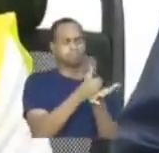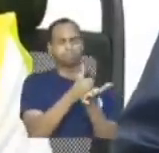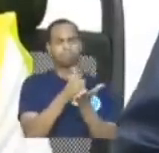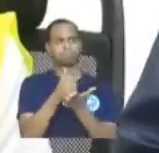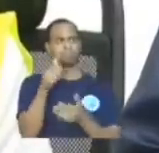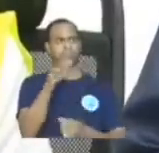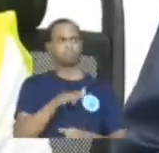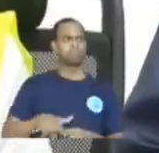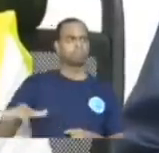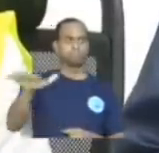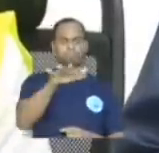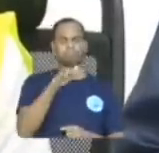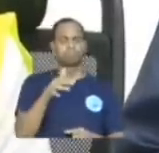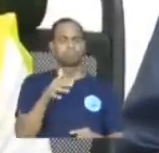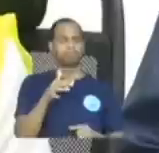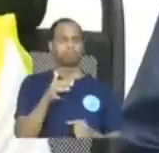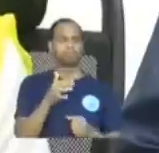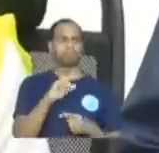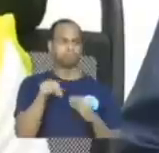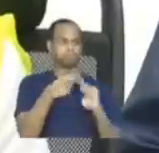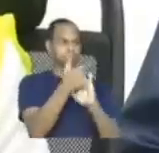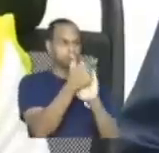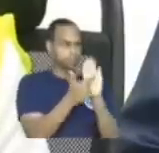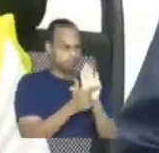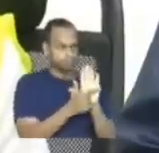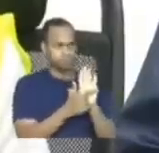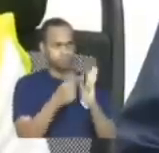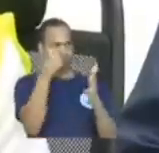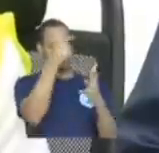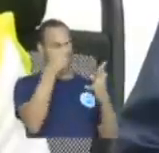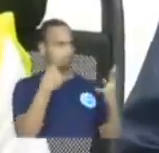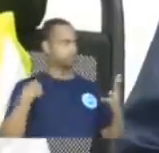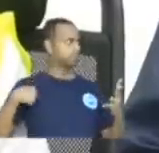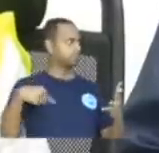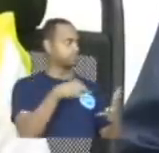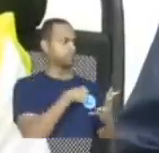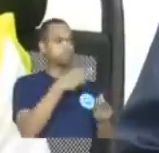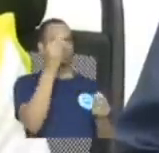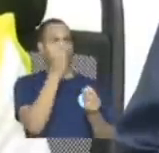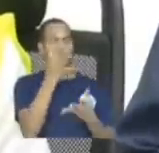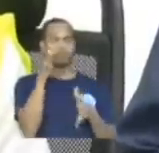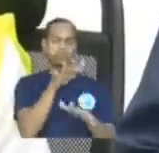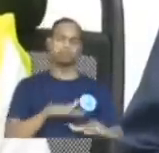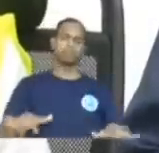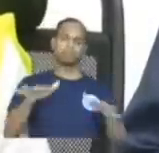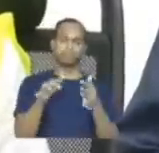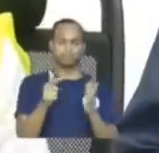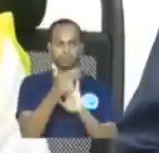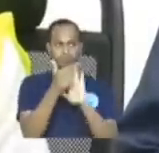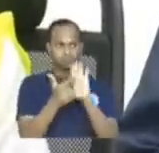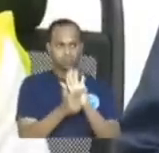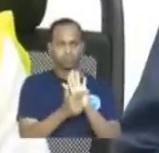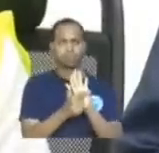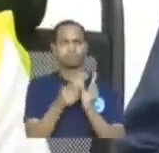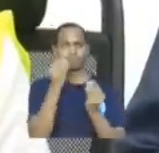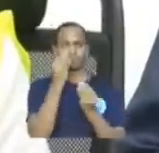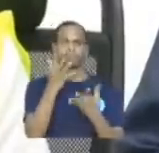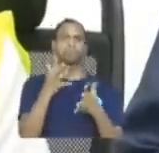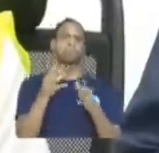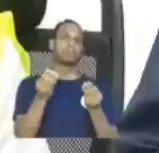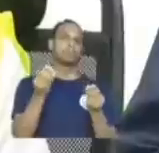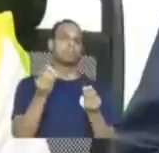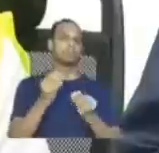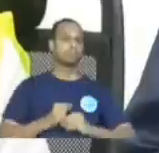bajo qué acápite y bajo qué ley podemos también nosotros, ya la consultoría jurídica nos tiene un